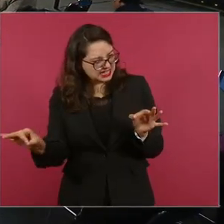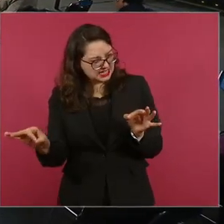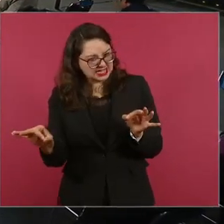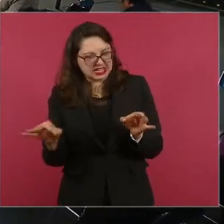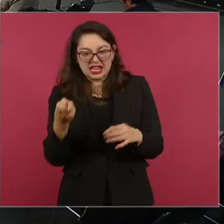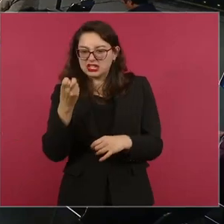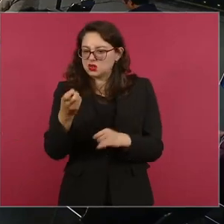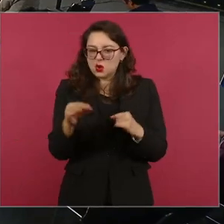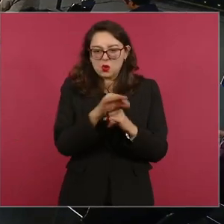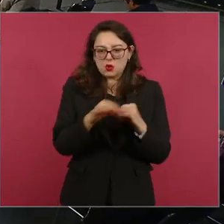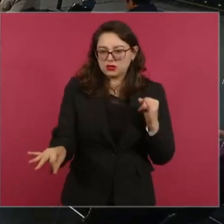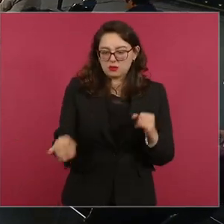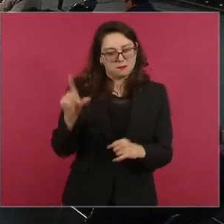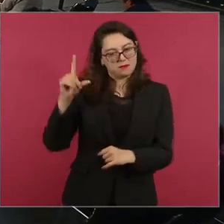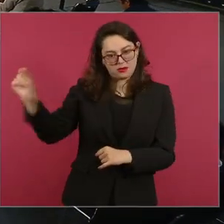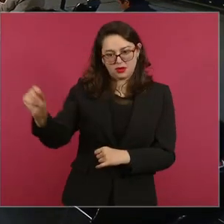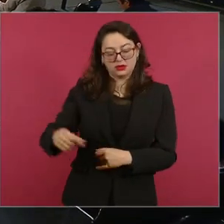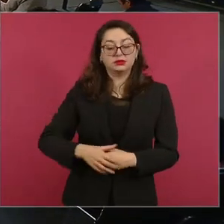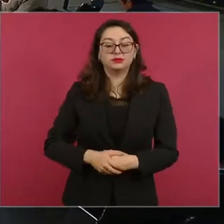eso terminamos.